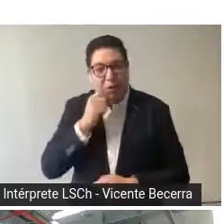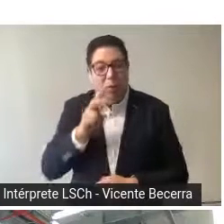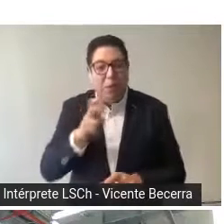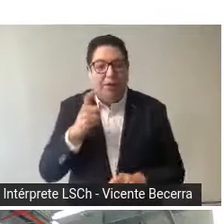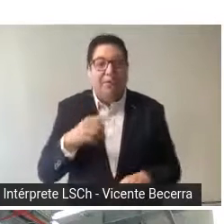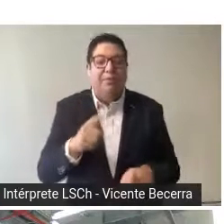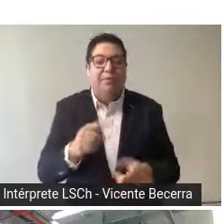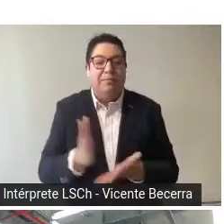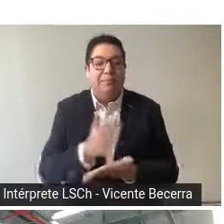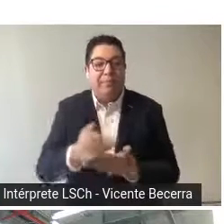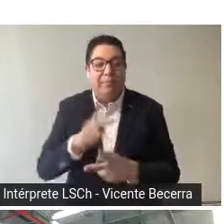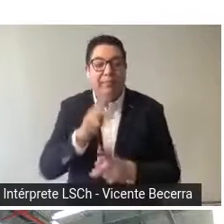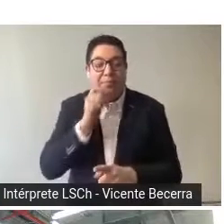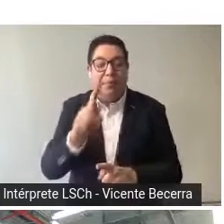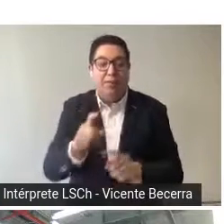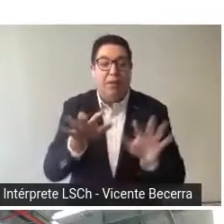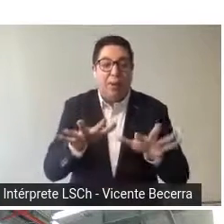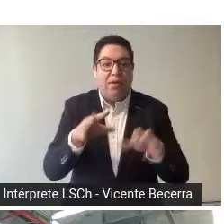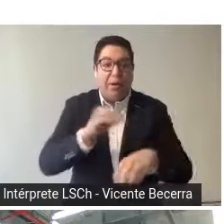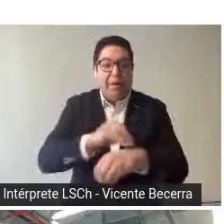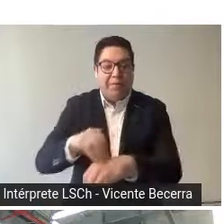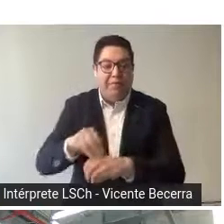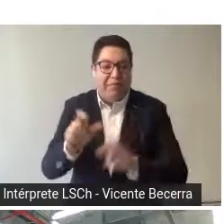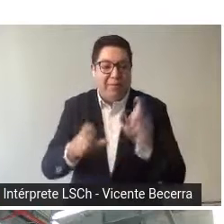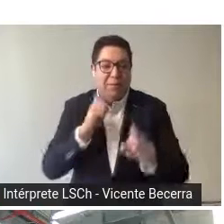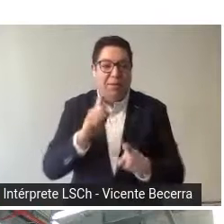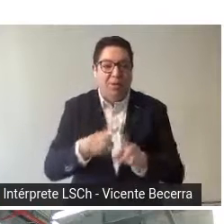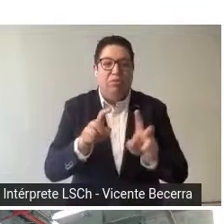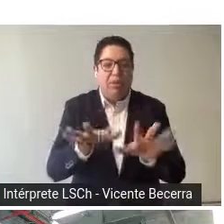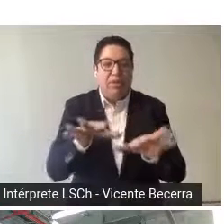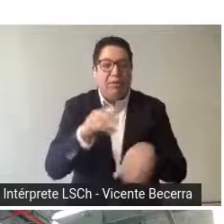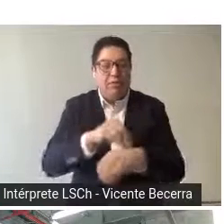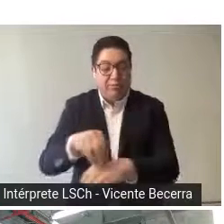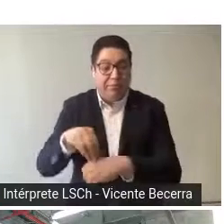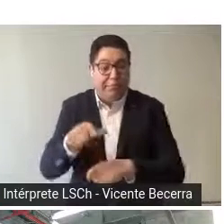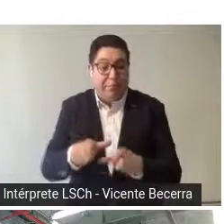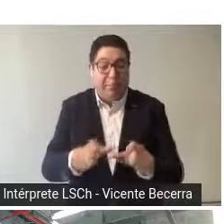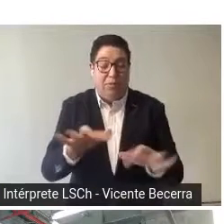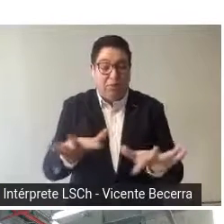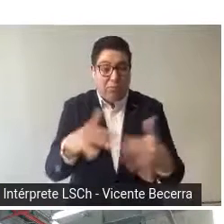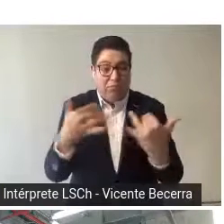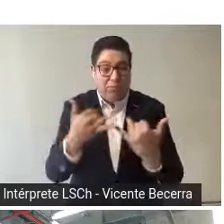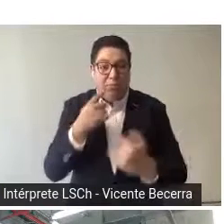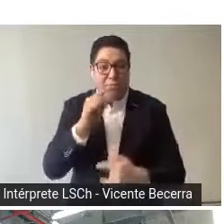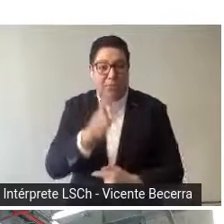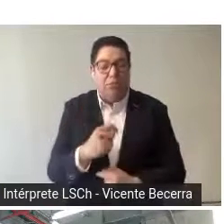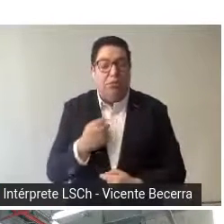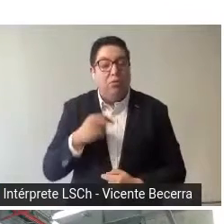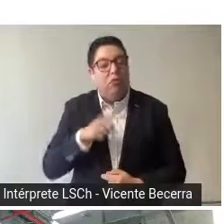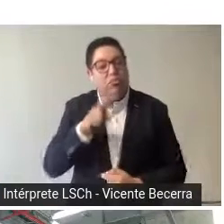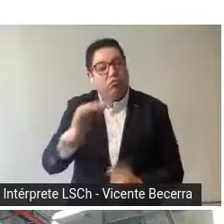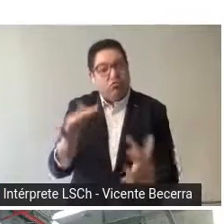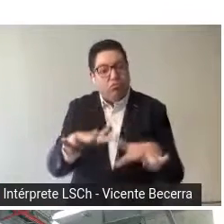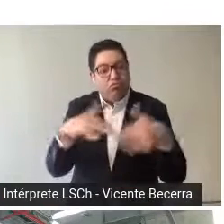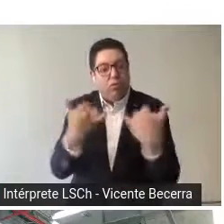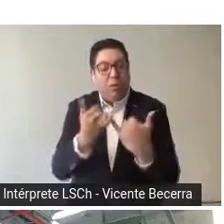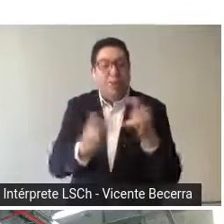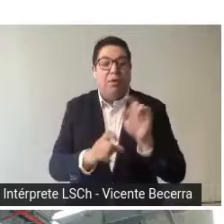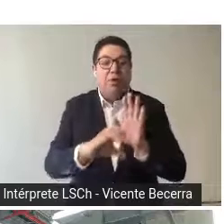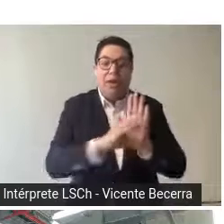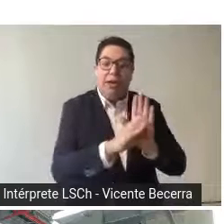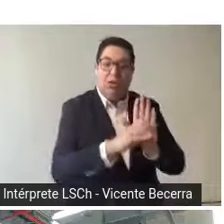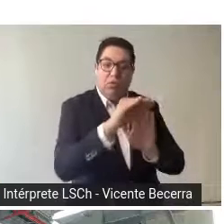escrutar el público al cual uno se va a dirigir. En ese momento para mí, el público eran los